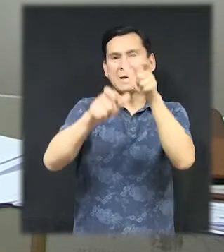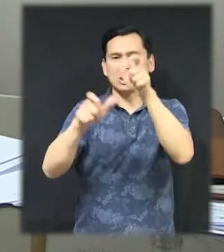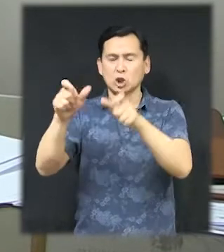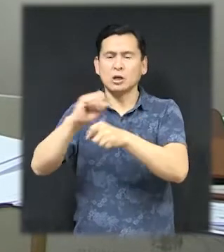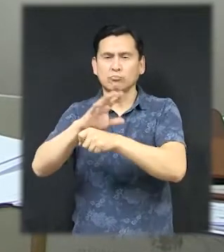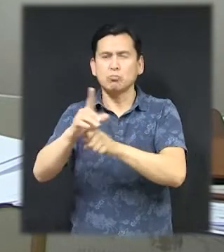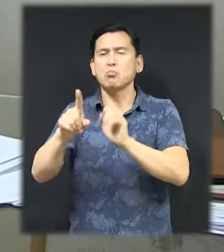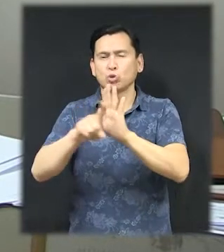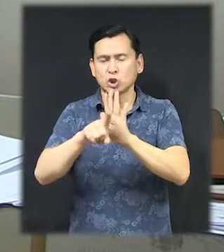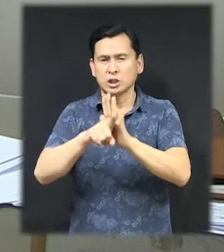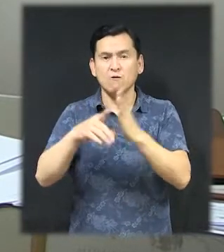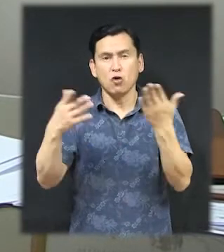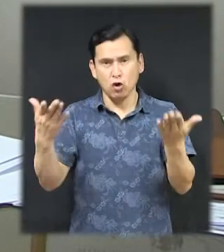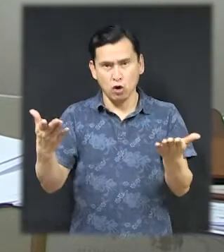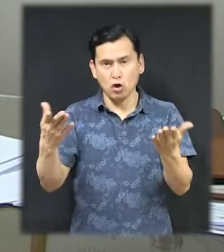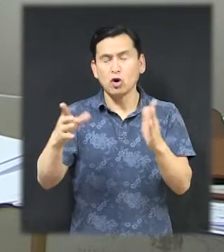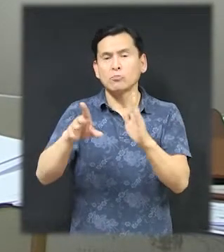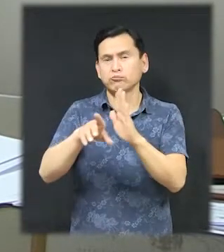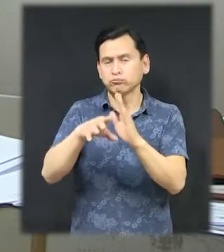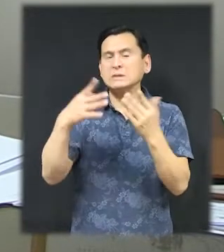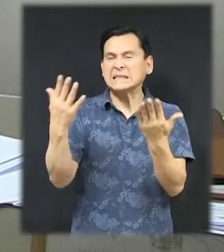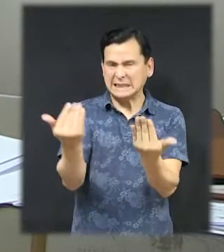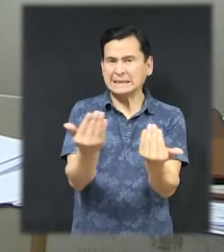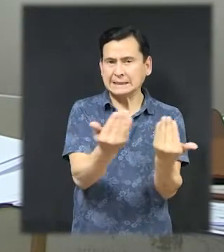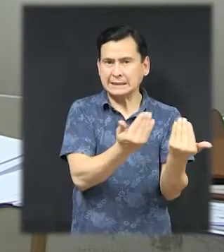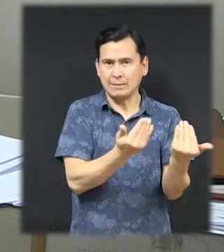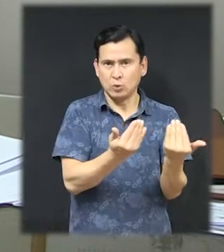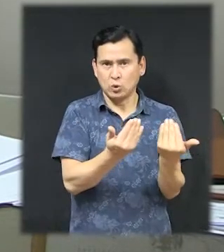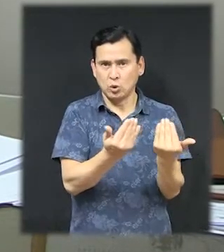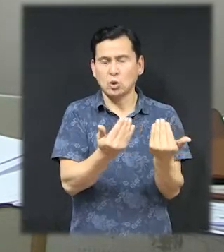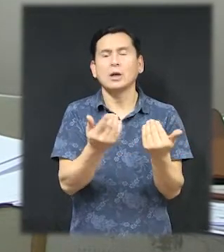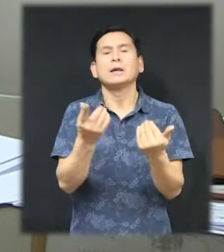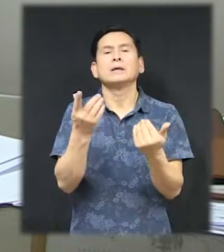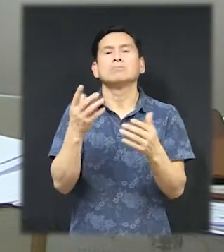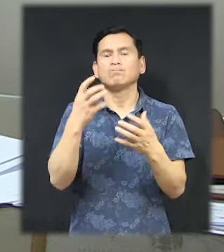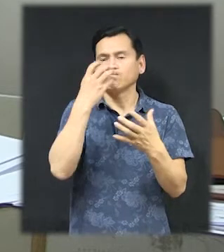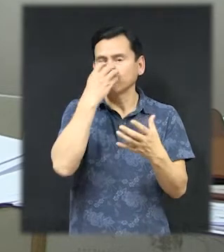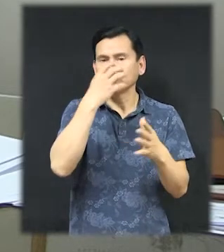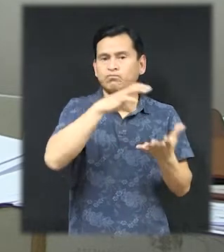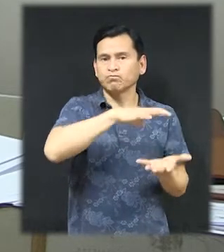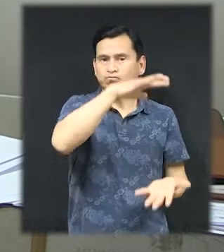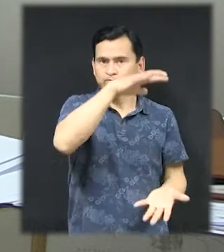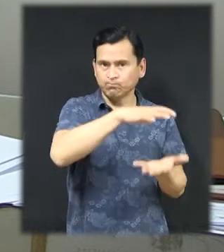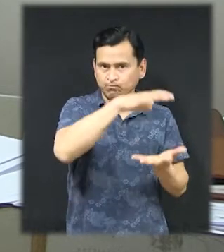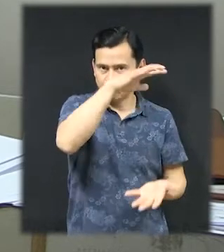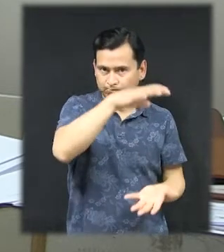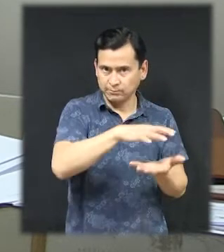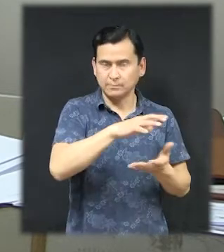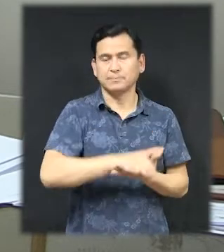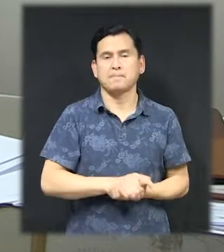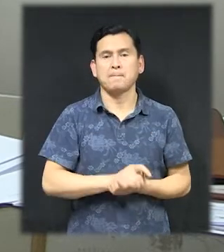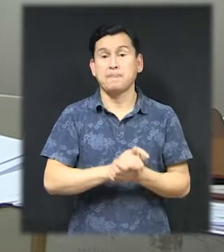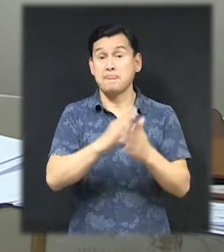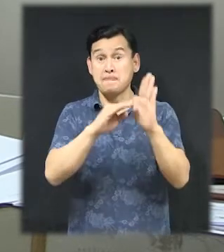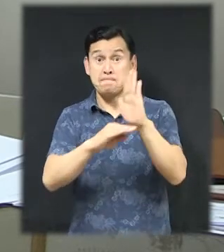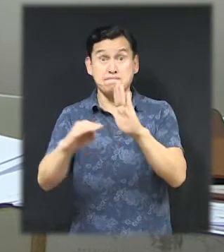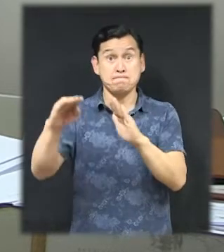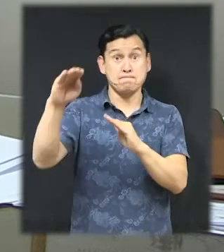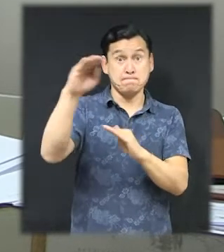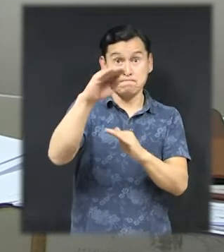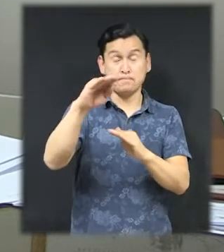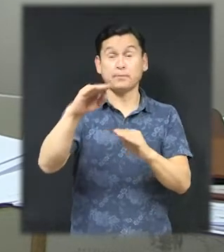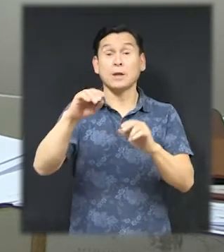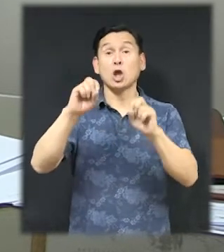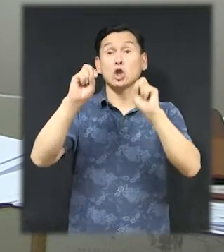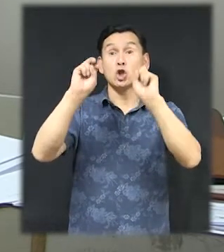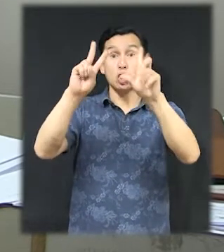paciente COVID positivo confirmado que requiriera ventilación mecánica invasiva. Superando los 2